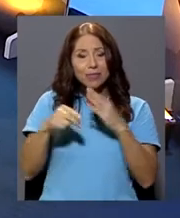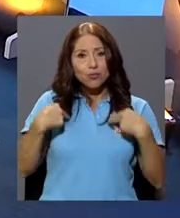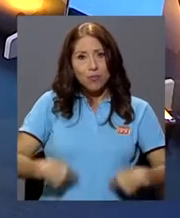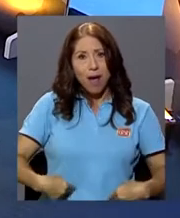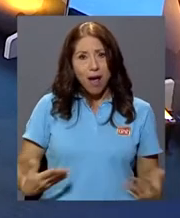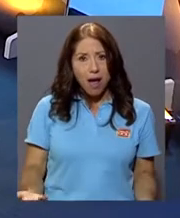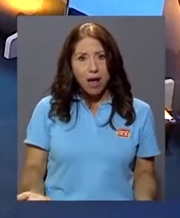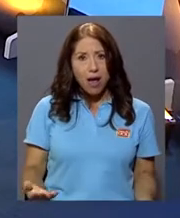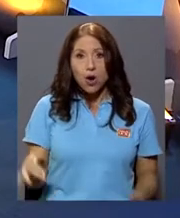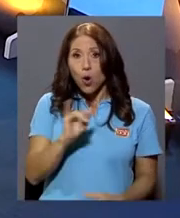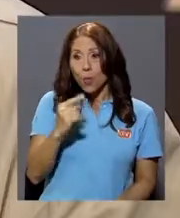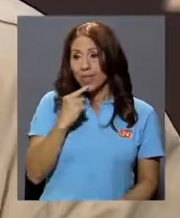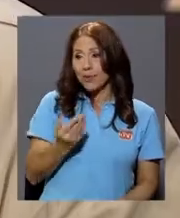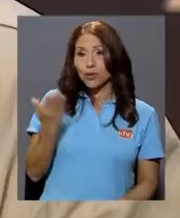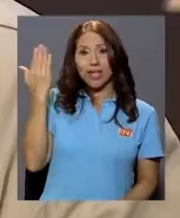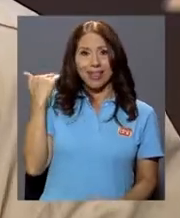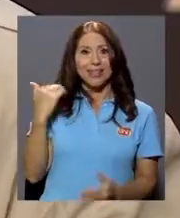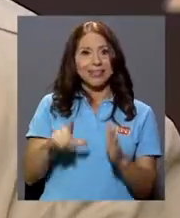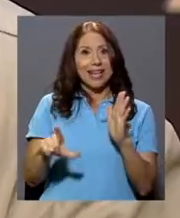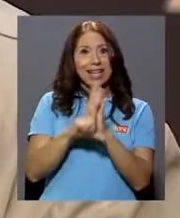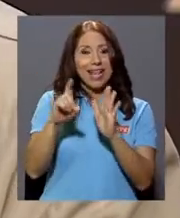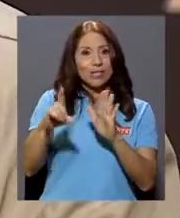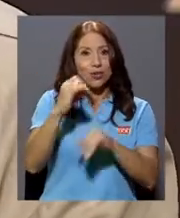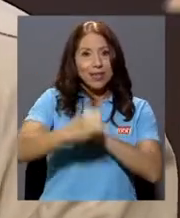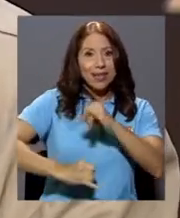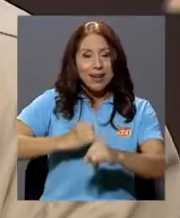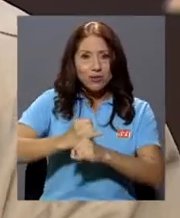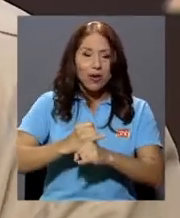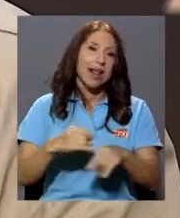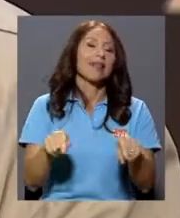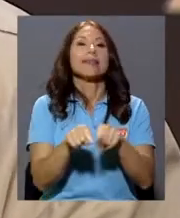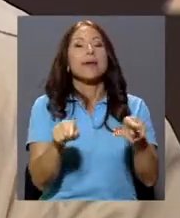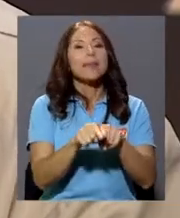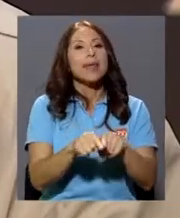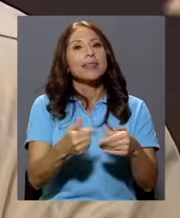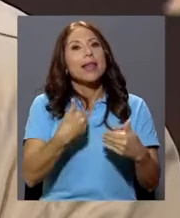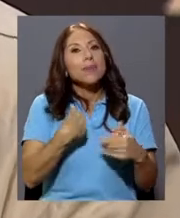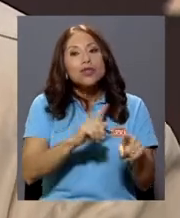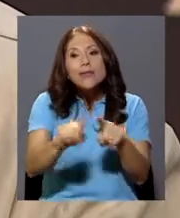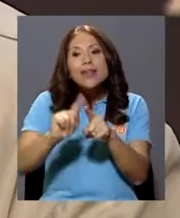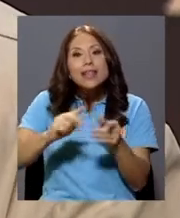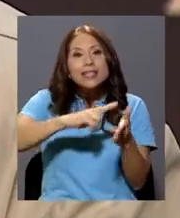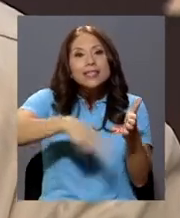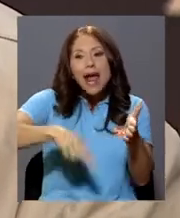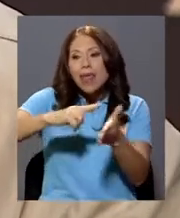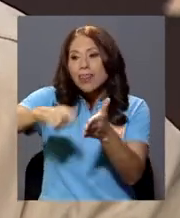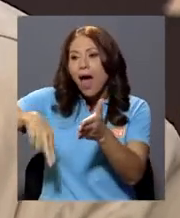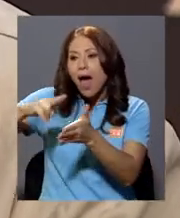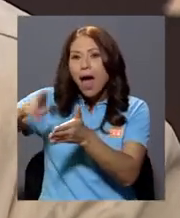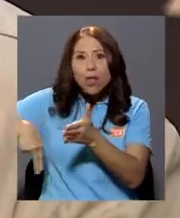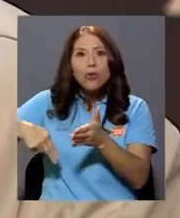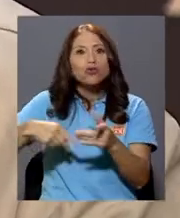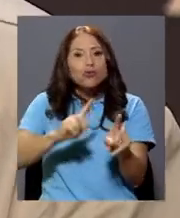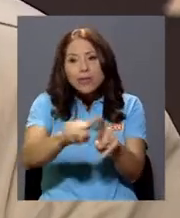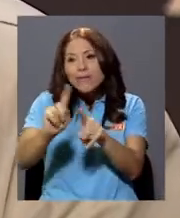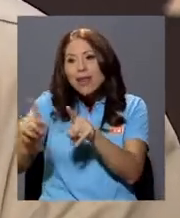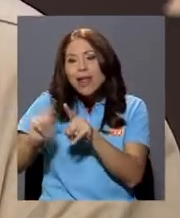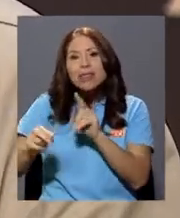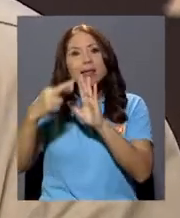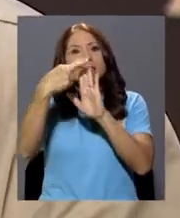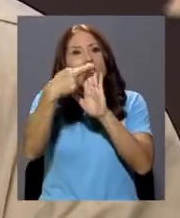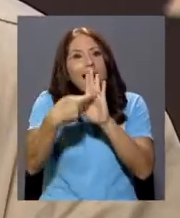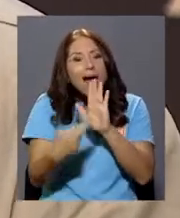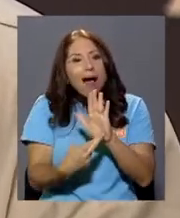antes comentábamos, de la legislación internacional, tenemos una serie de tratados, tenemos una serie de instrumentos,